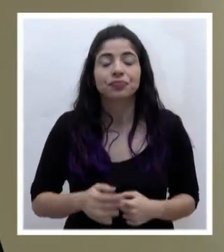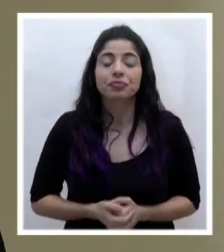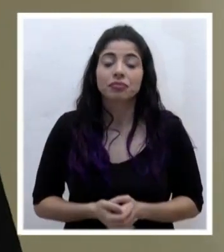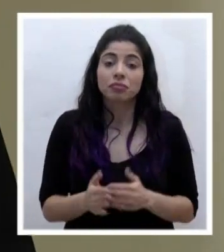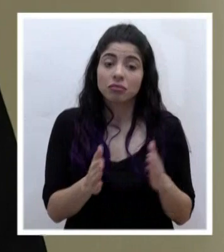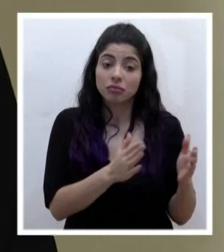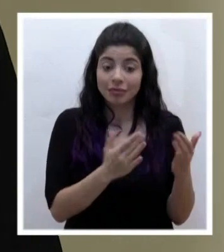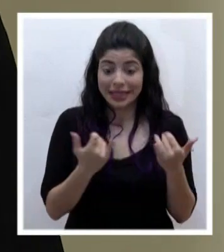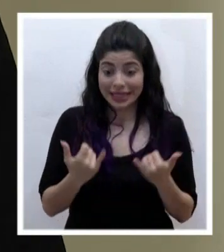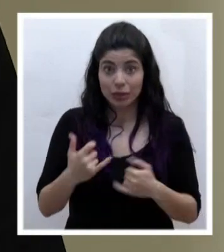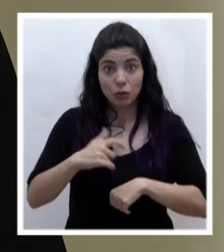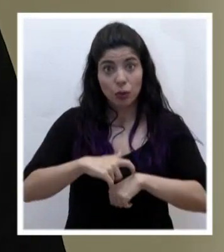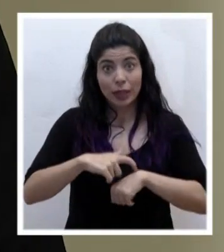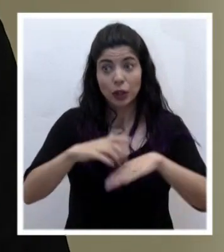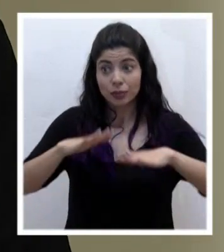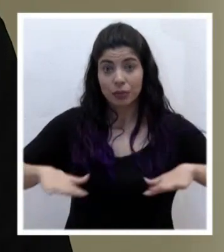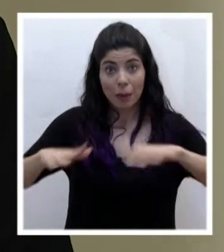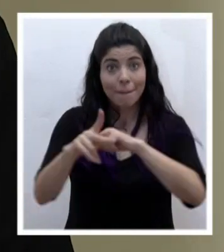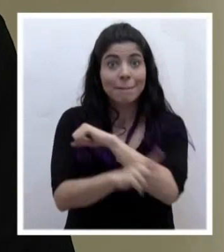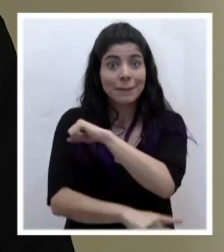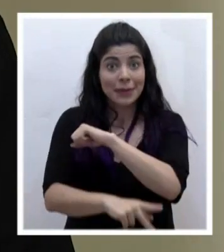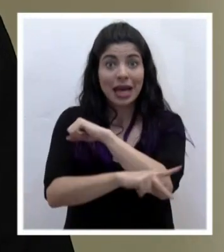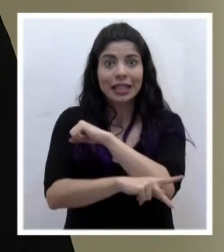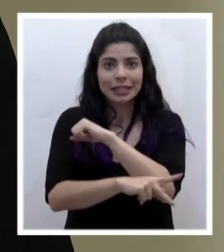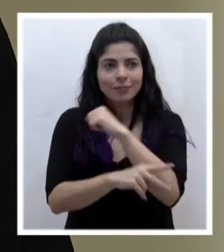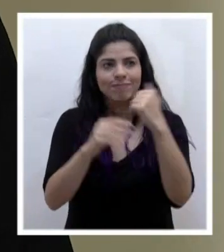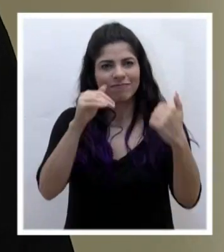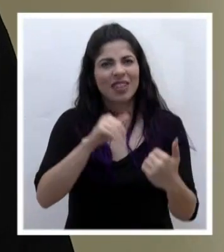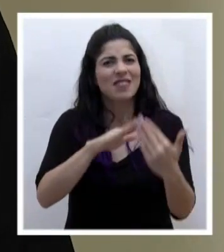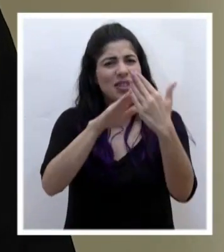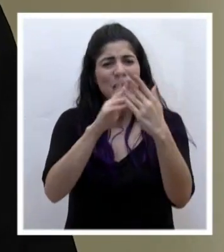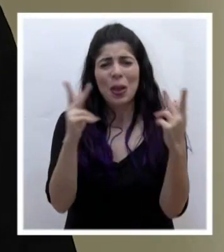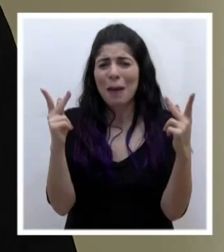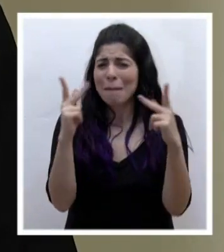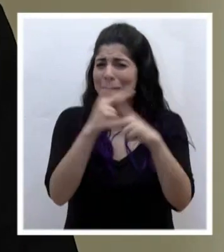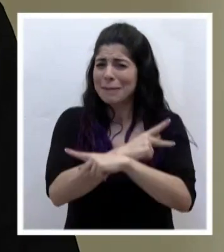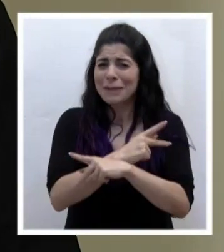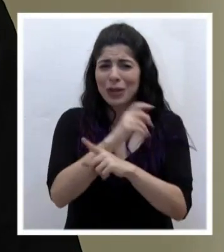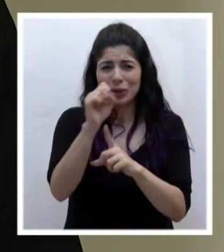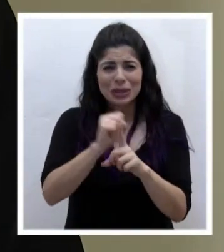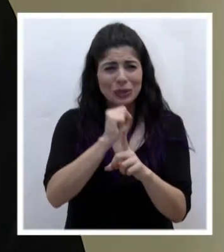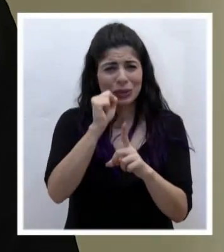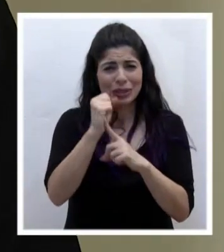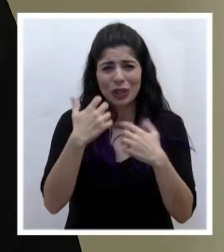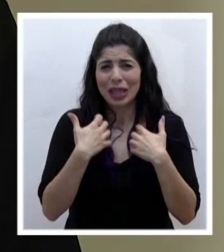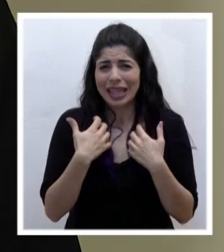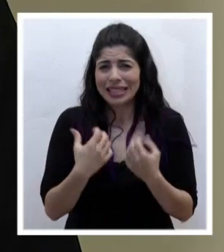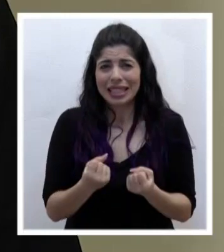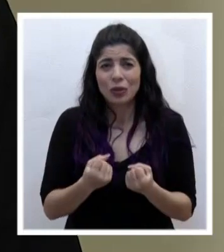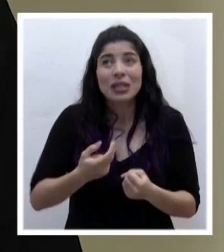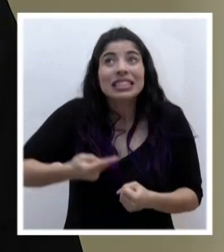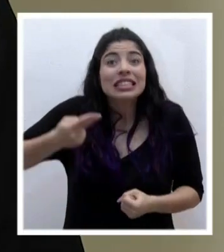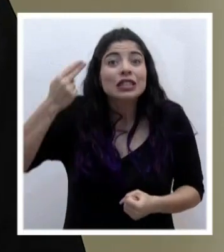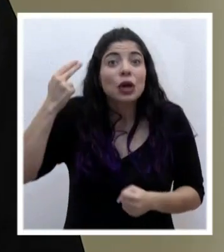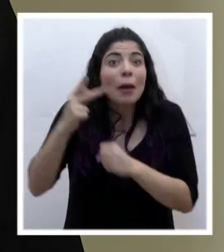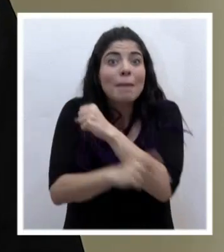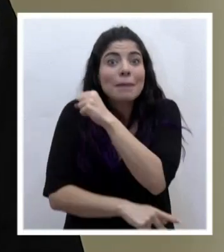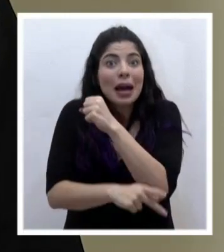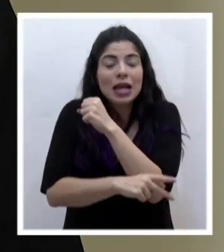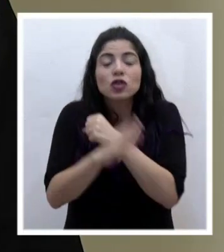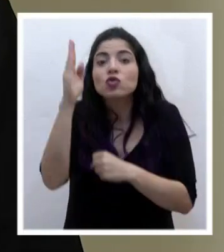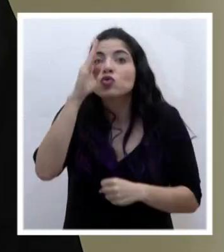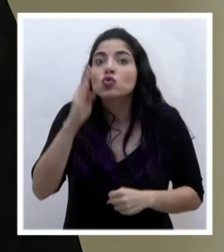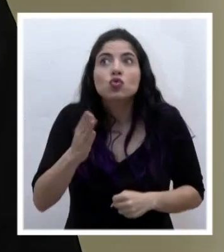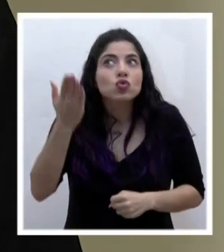momentos, nosotros como país estamos enfrentando la peor crisis sanitaria de la historia del país.